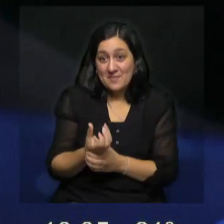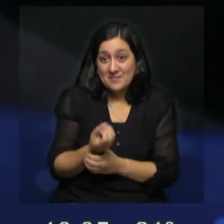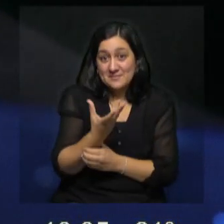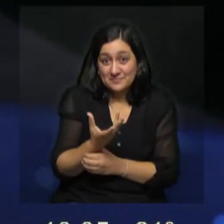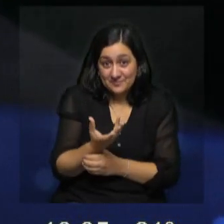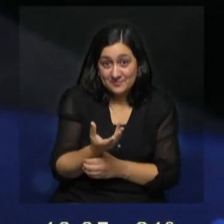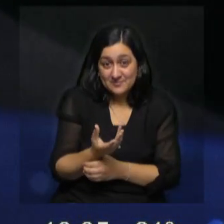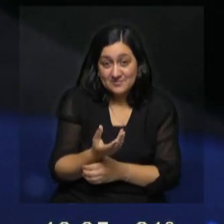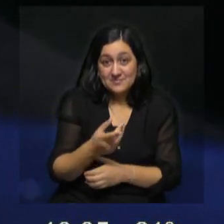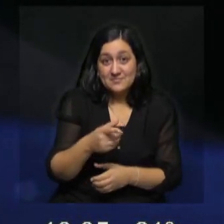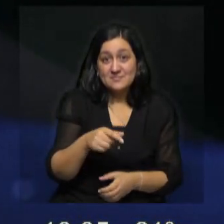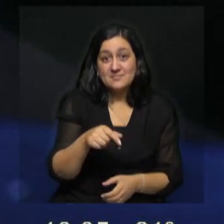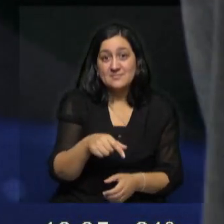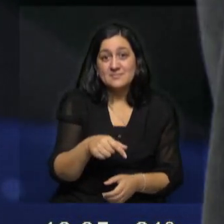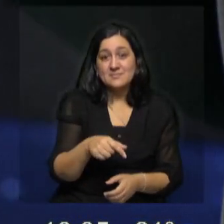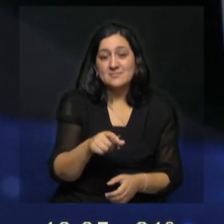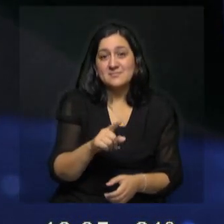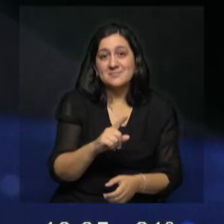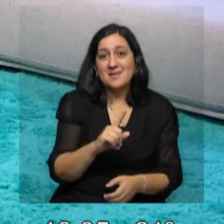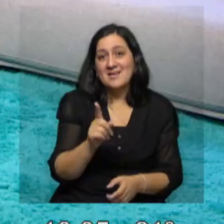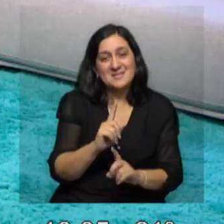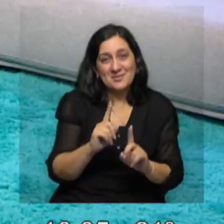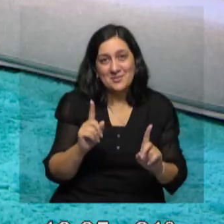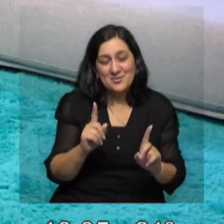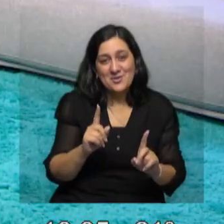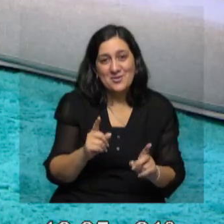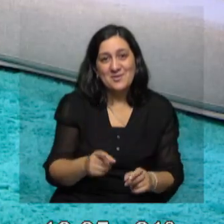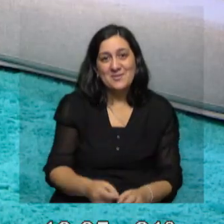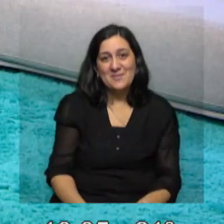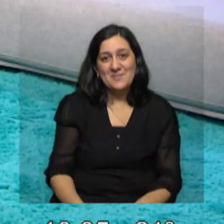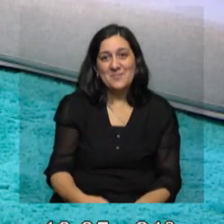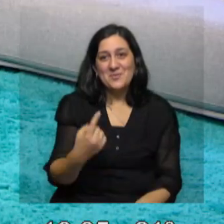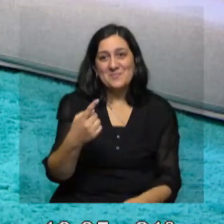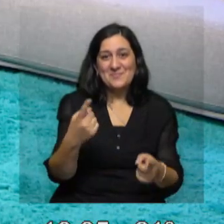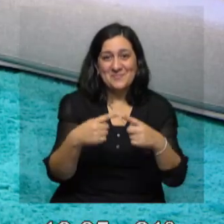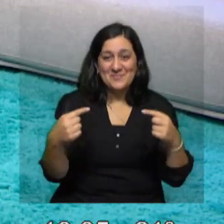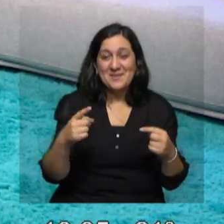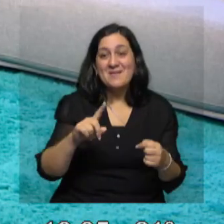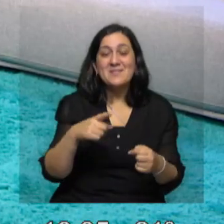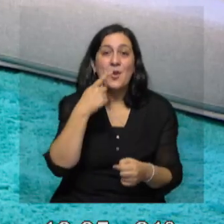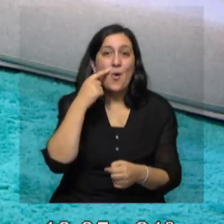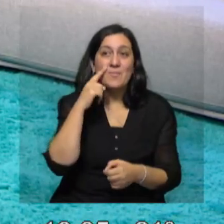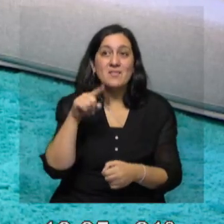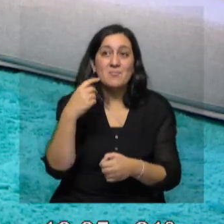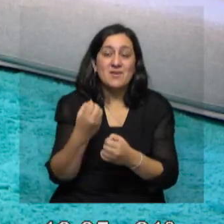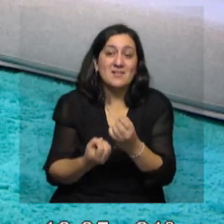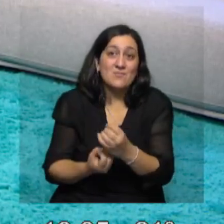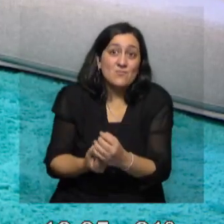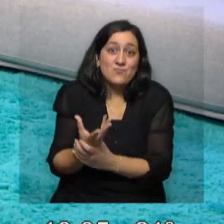y no sería en esa posición, por ejemplo. No, porque no ya, así, no. Y una de las cosas que pasa al varón después de que eyacula es que esto cae,